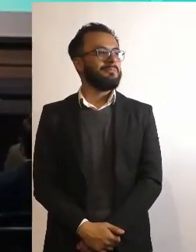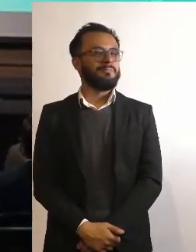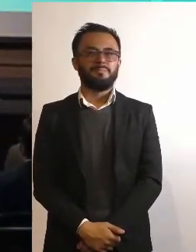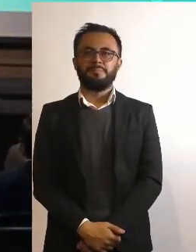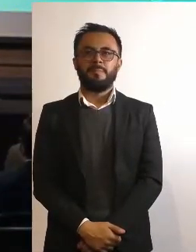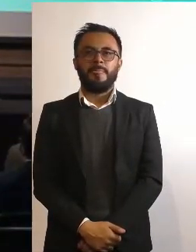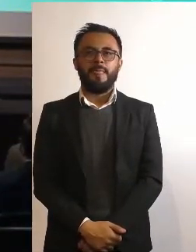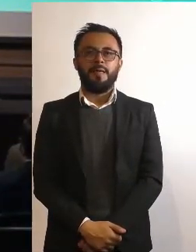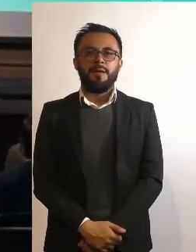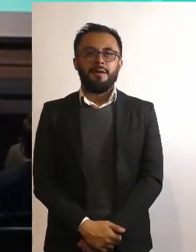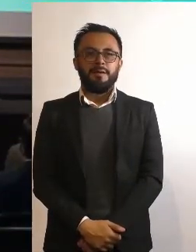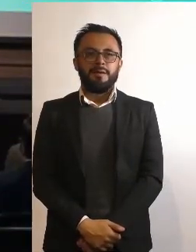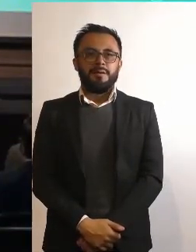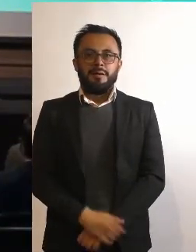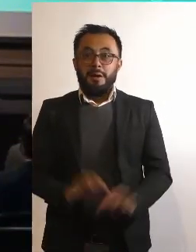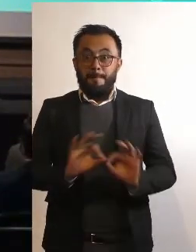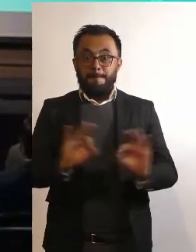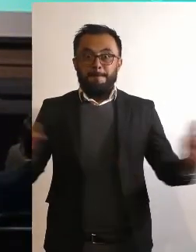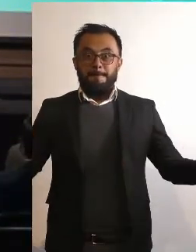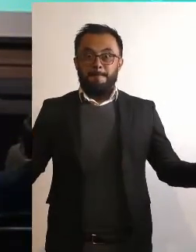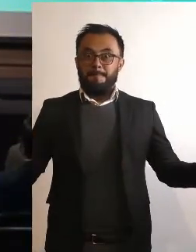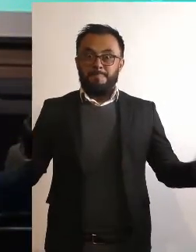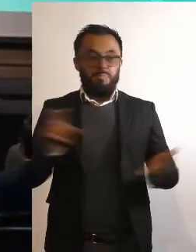Bueno, increíble, nadie.